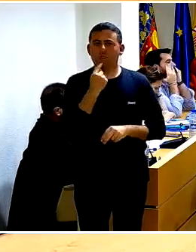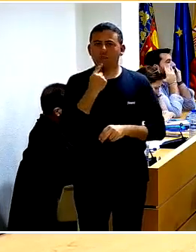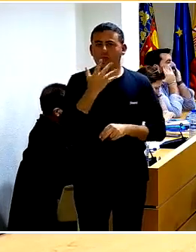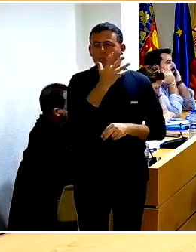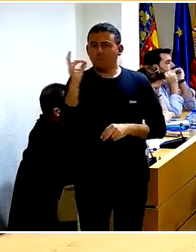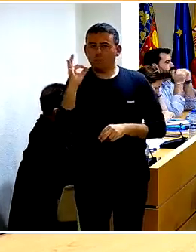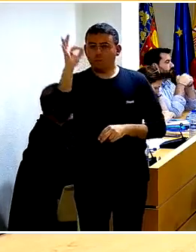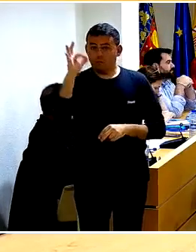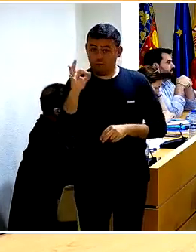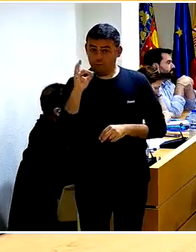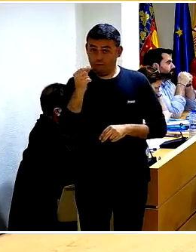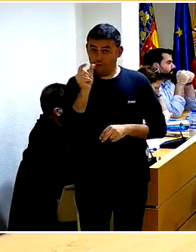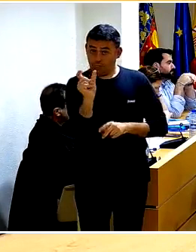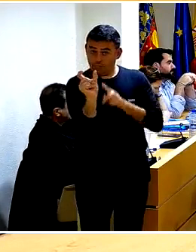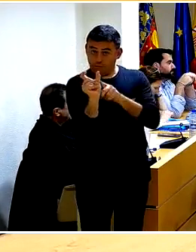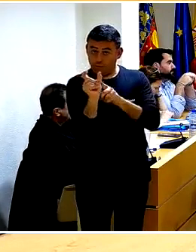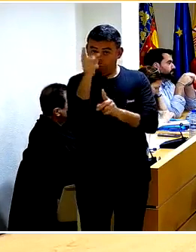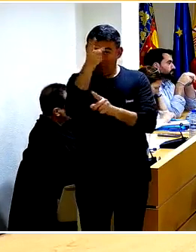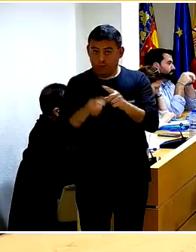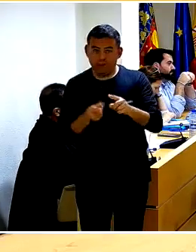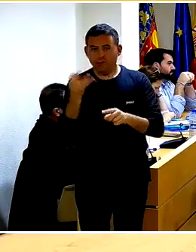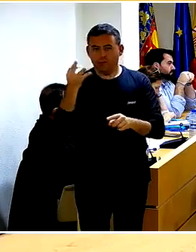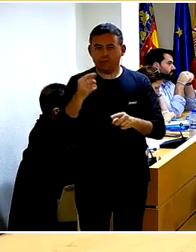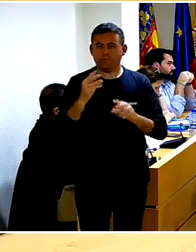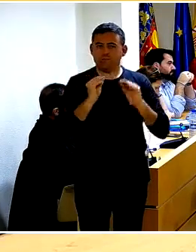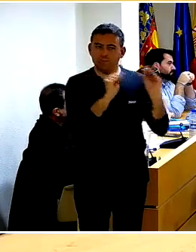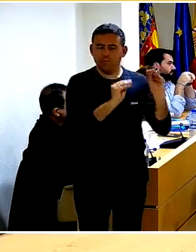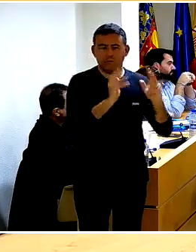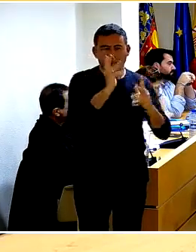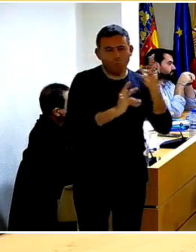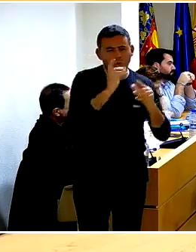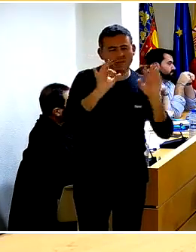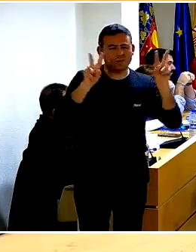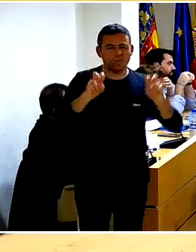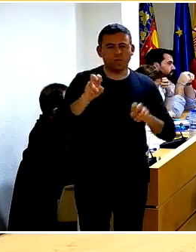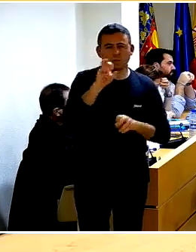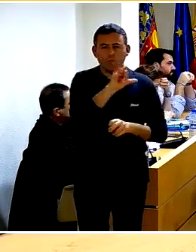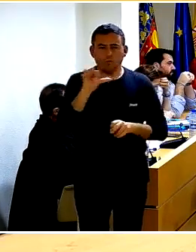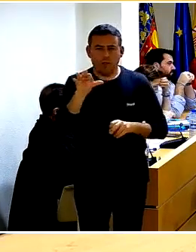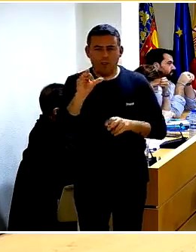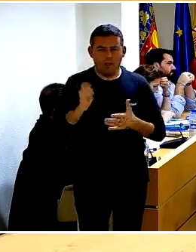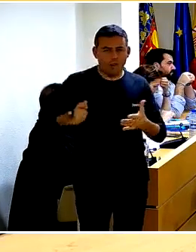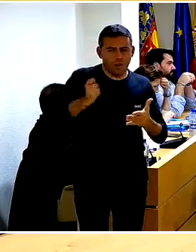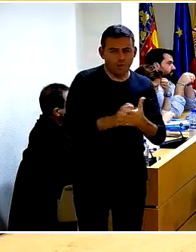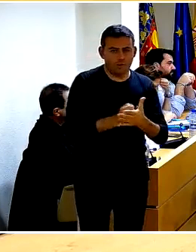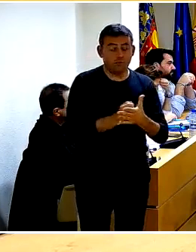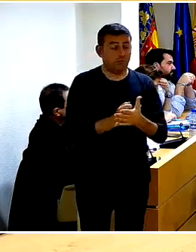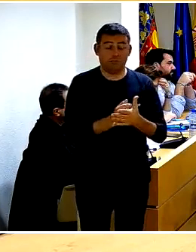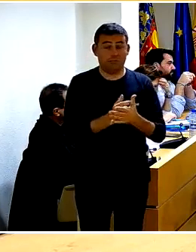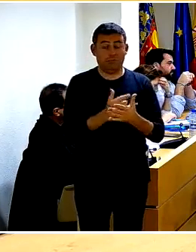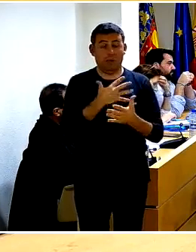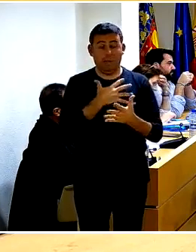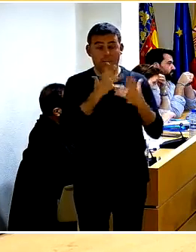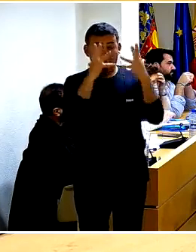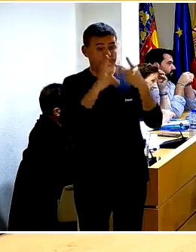del presupuesto, ustedes han hecho un cálculo de los costes de seguridad social que no nos cuadra por ningún sitio. Es decir,